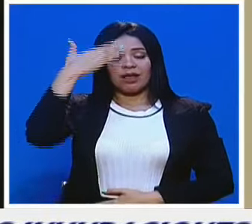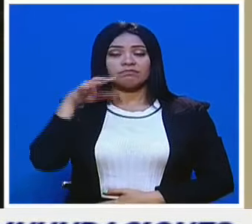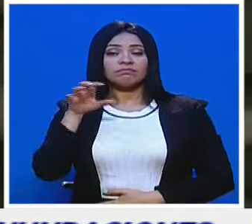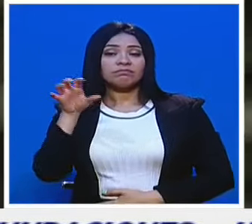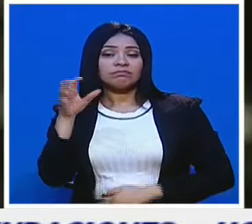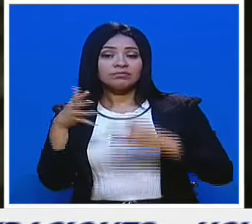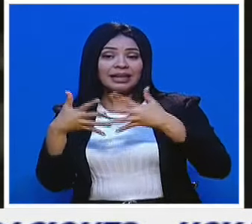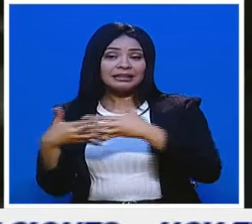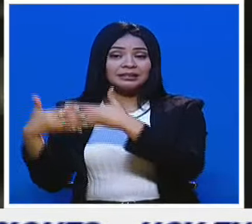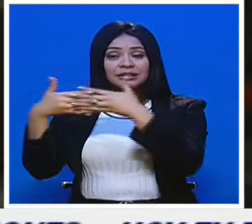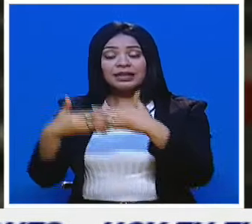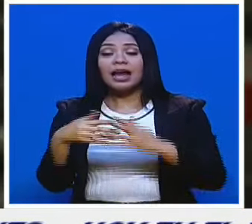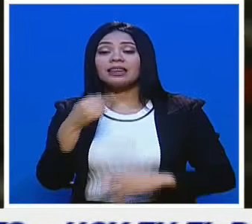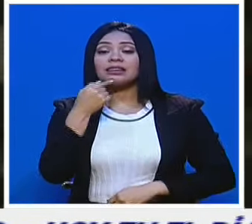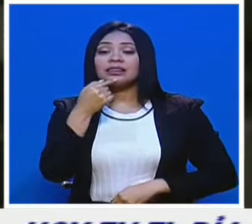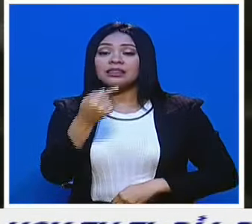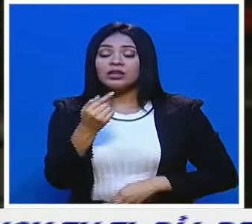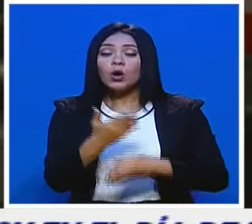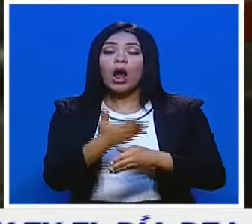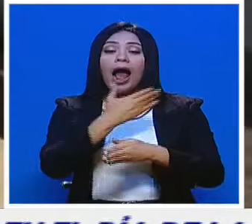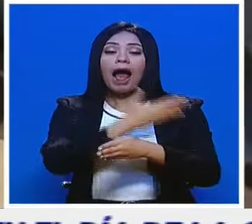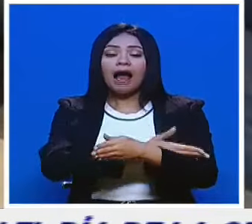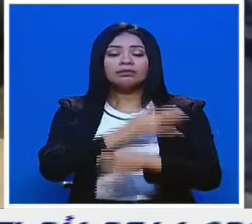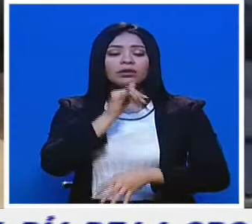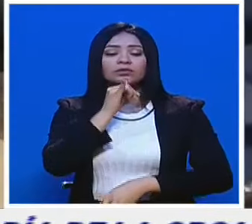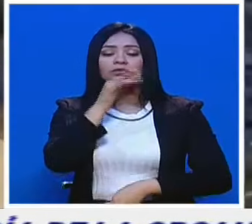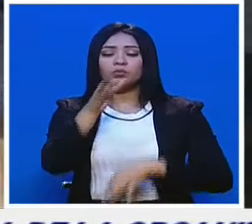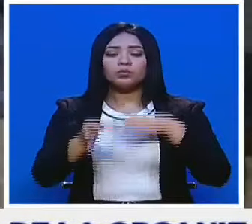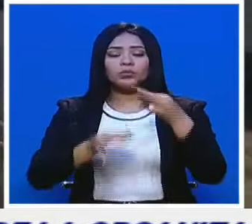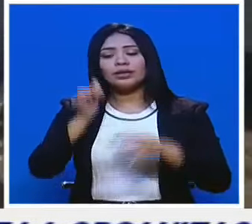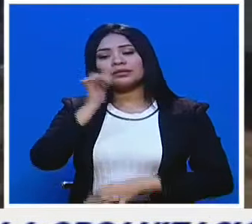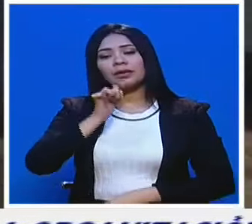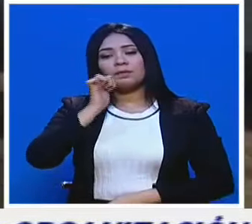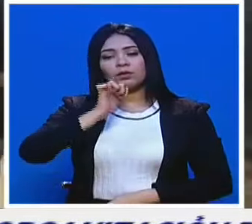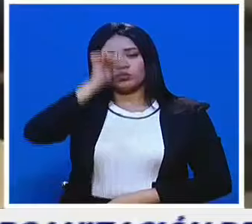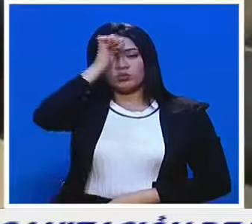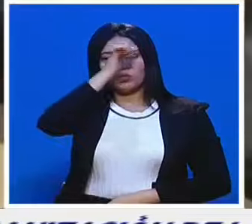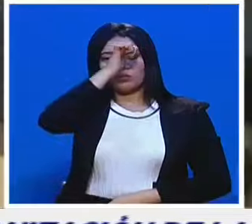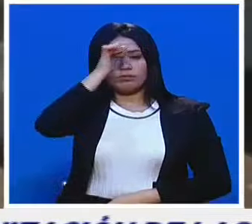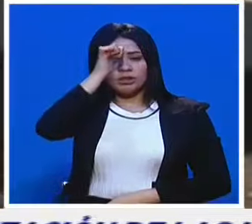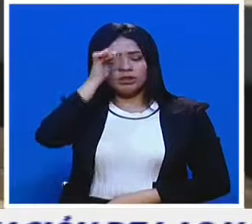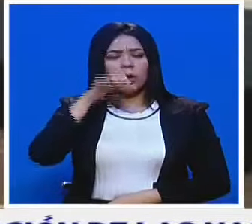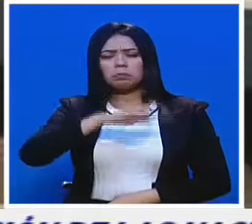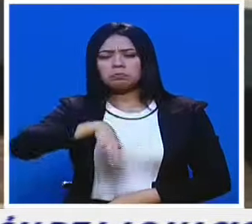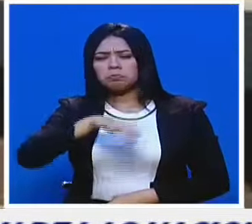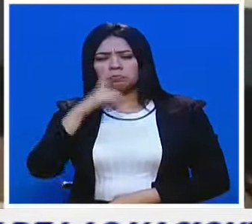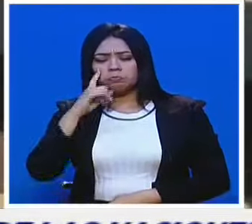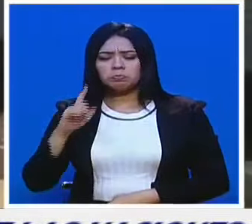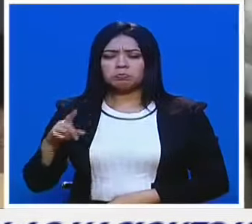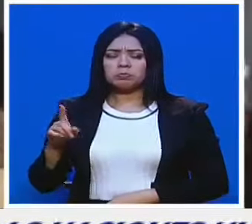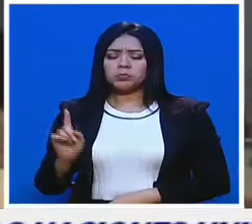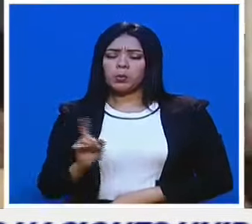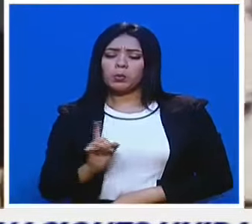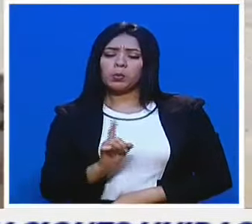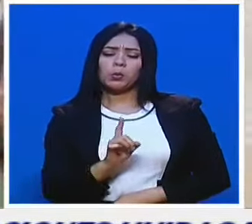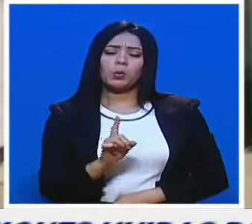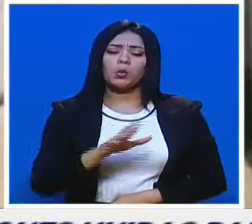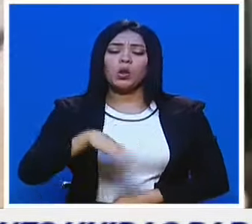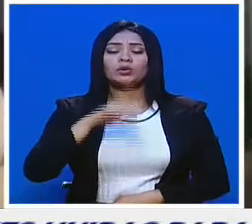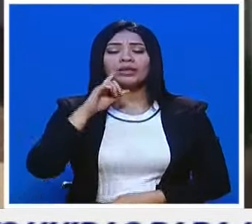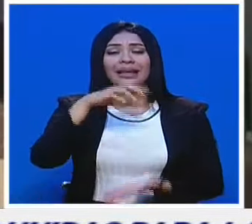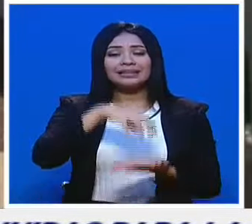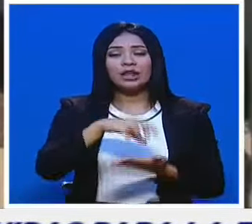dijo en sus últimos discursos este fin de semana. Recorrió el estado de Michigan ella.